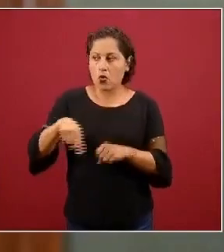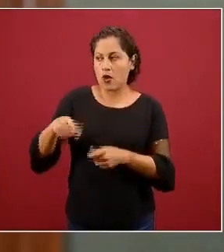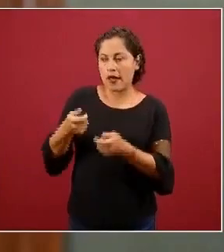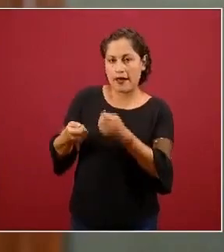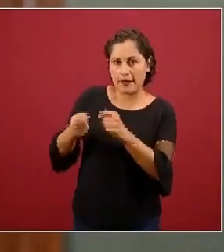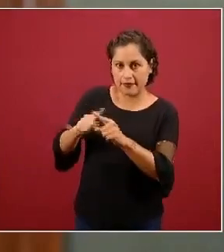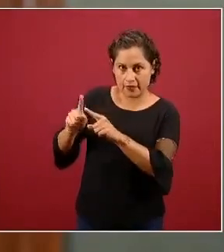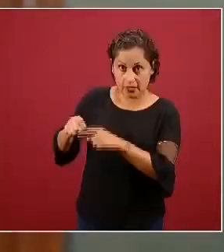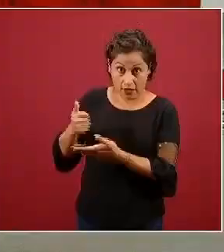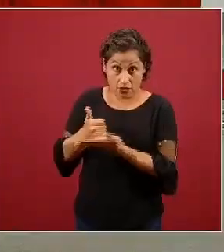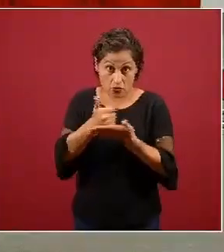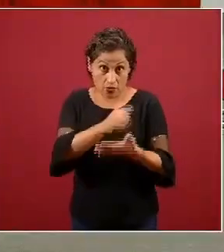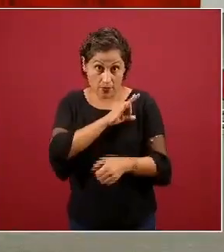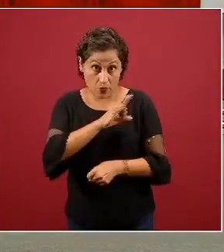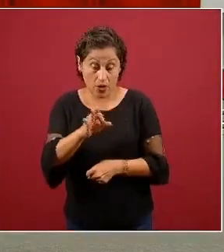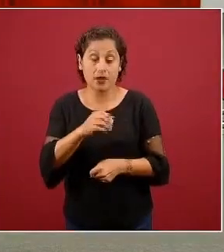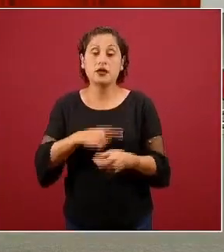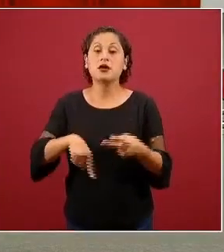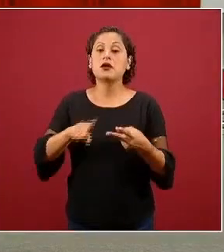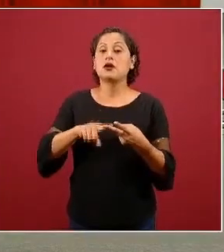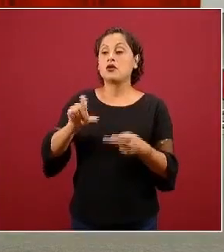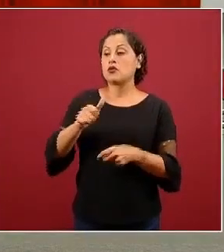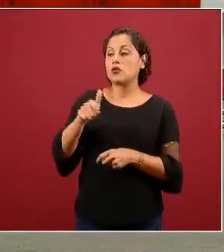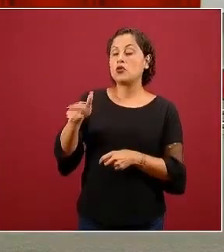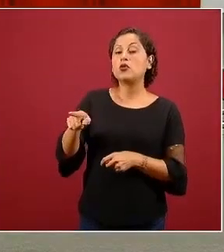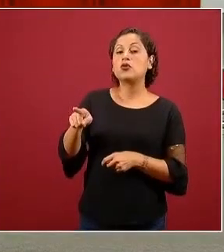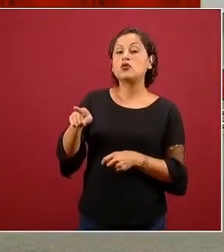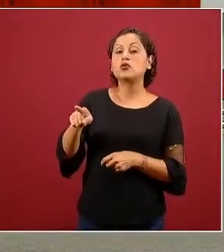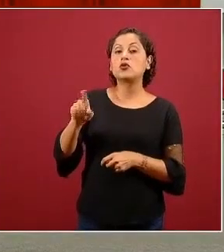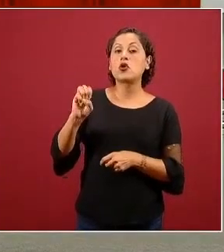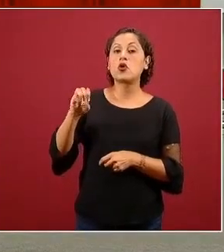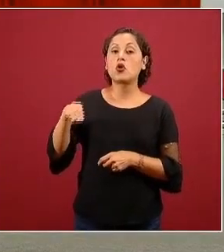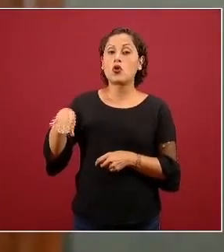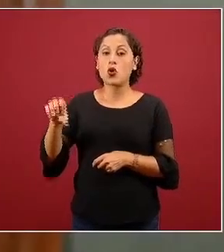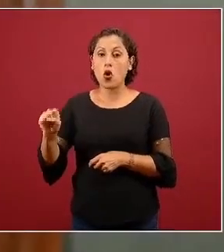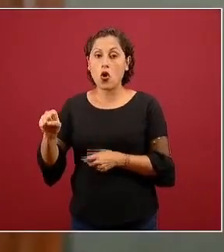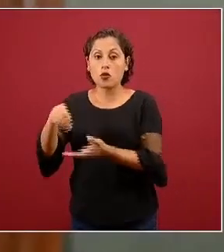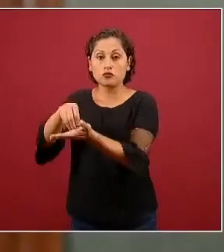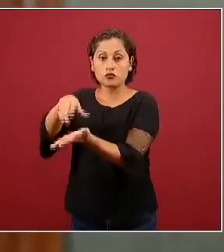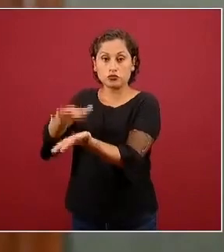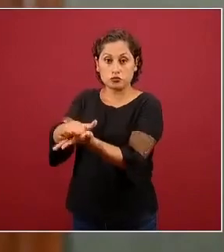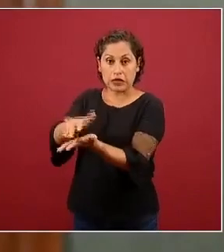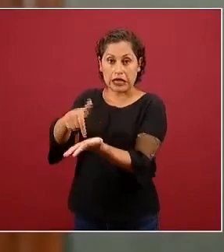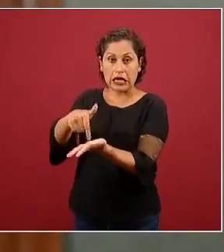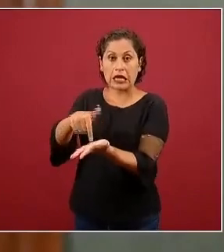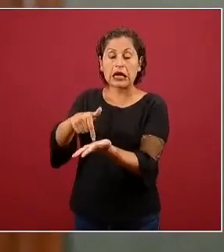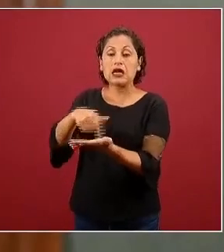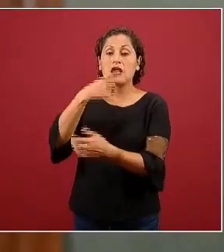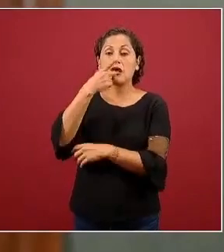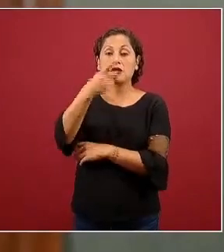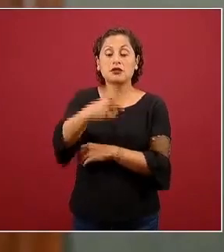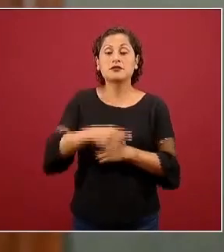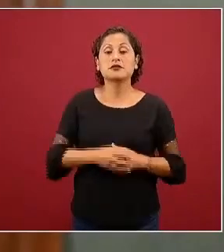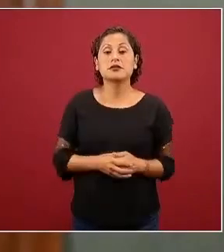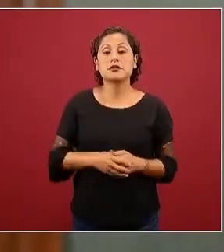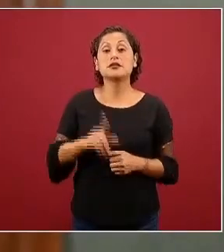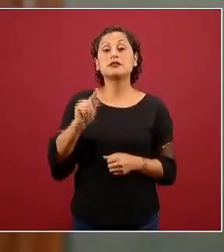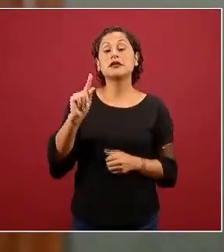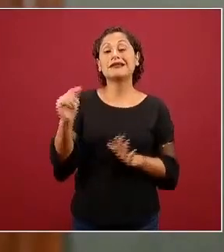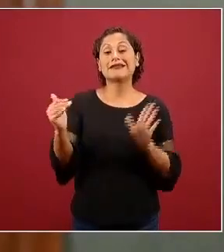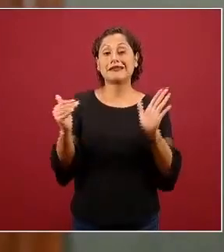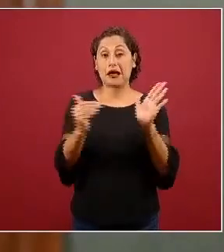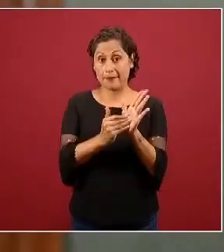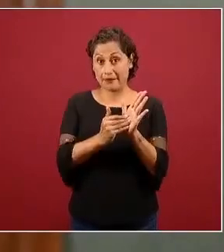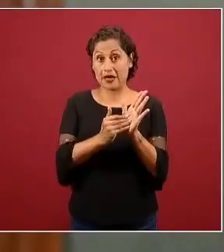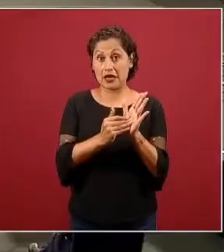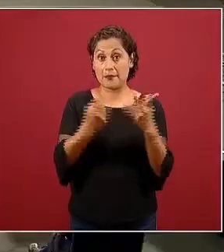para el doctor Cortés, la Organización de Naciones Unidas publica hoy que hay 70,000